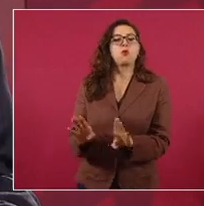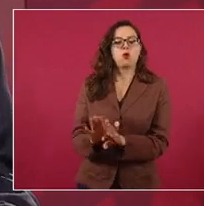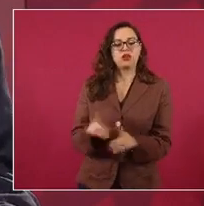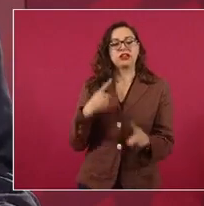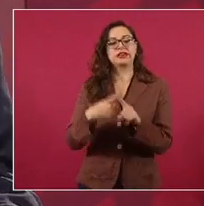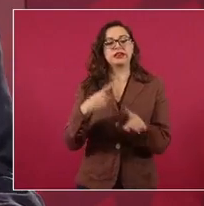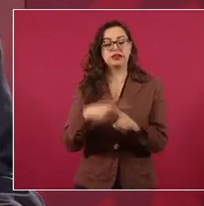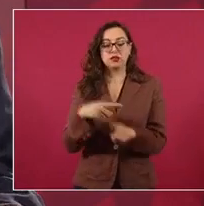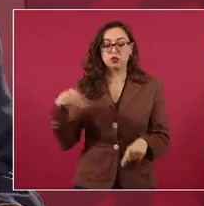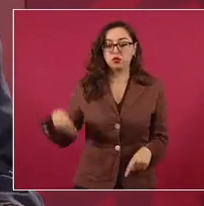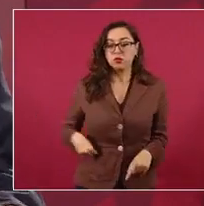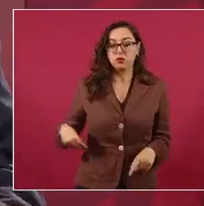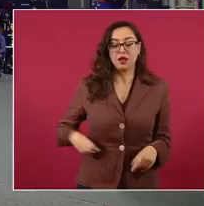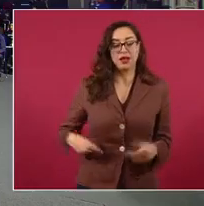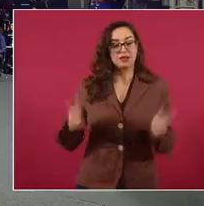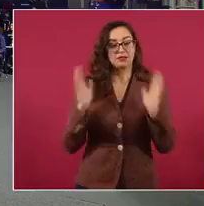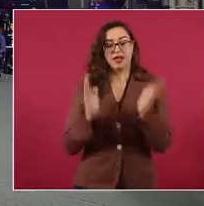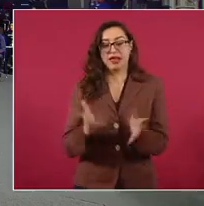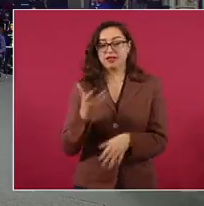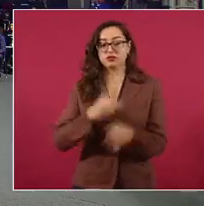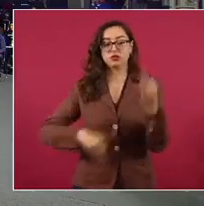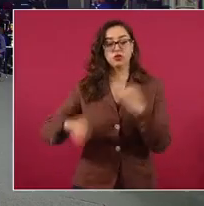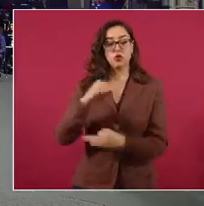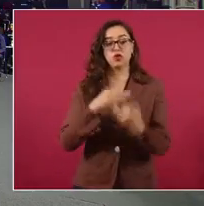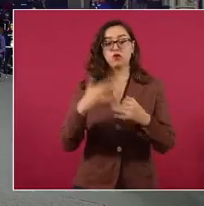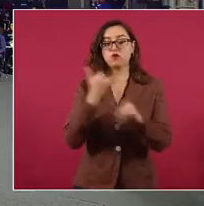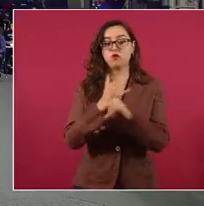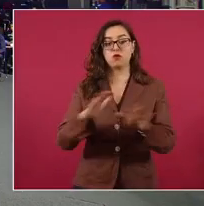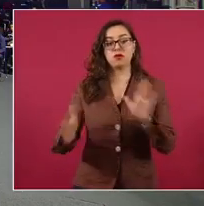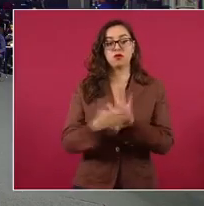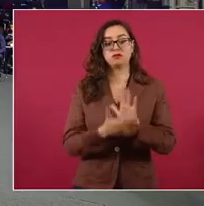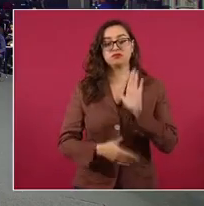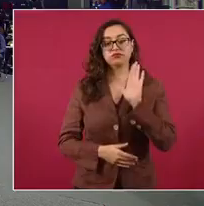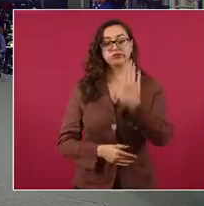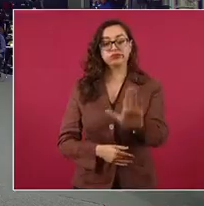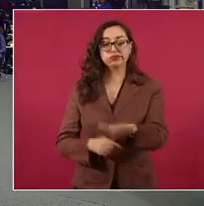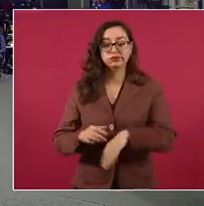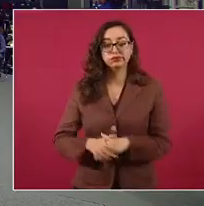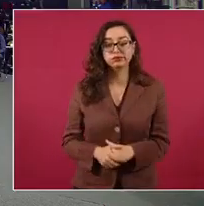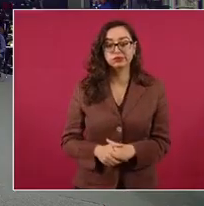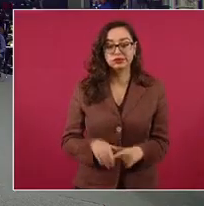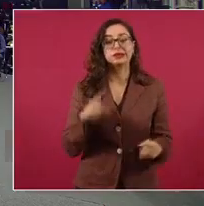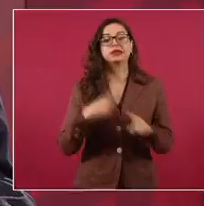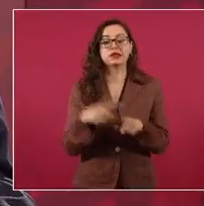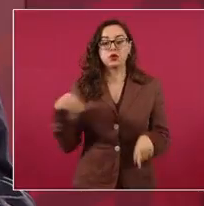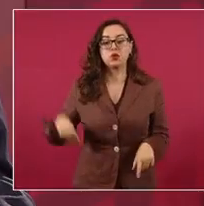Y ya se fincan responsabilidades.